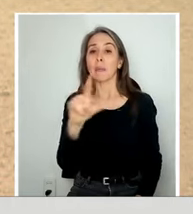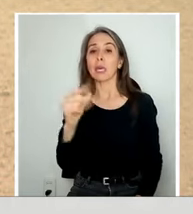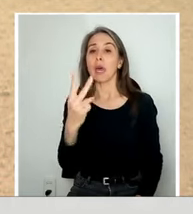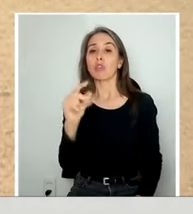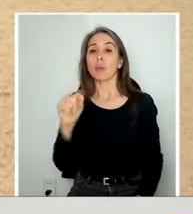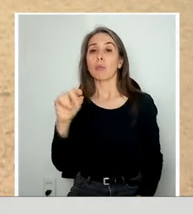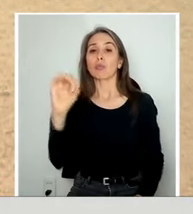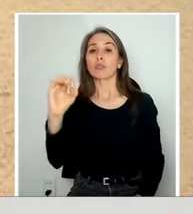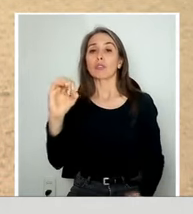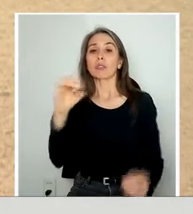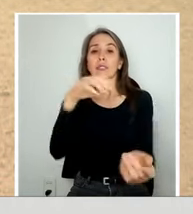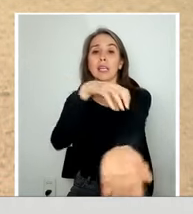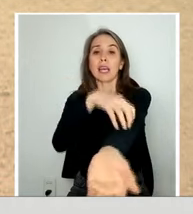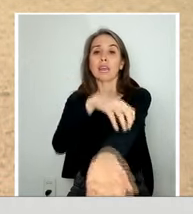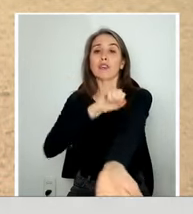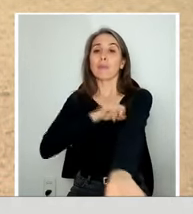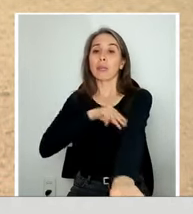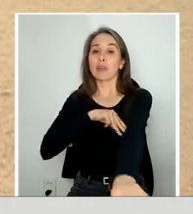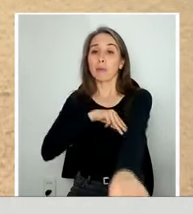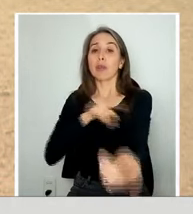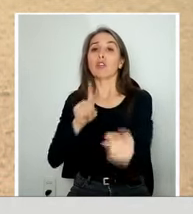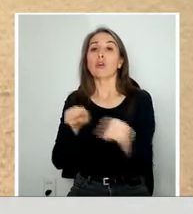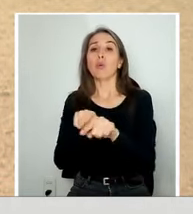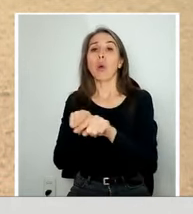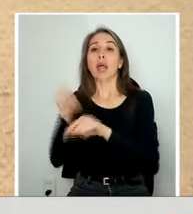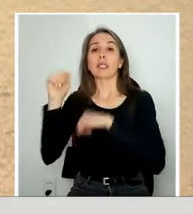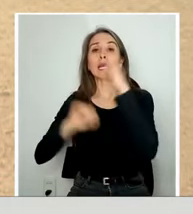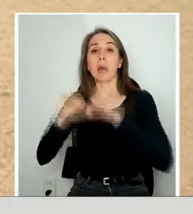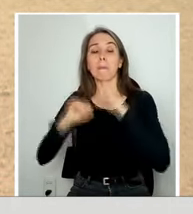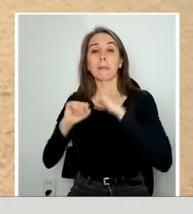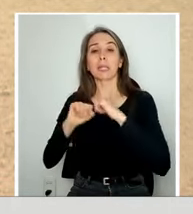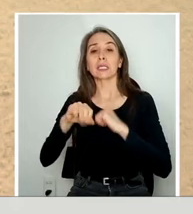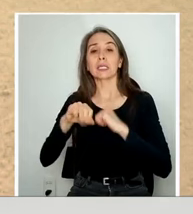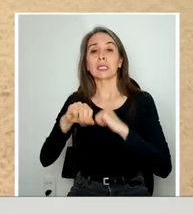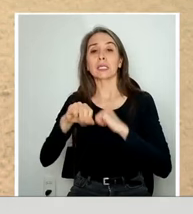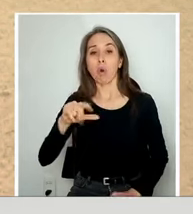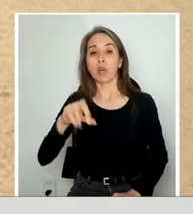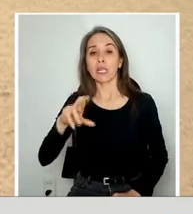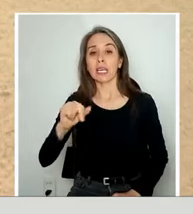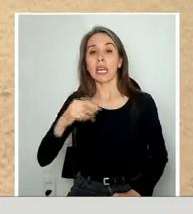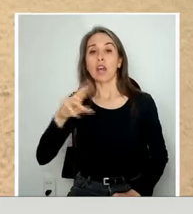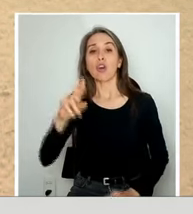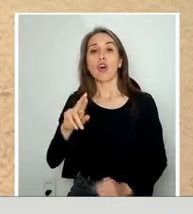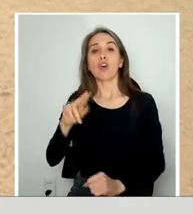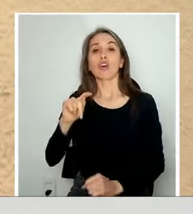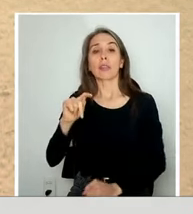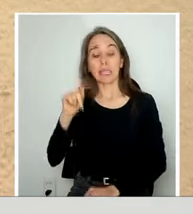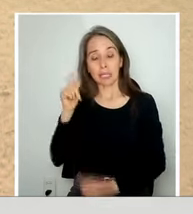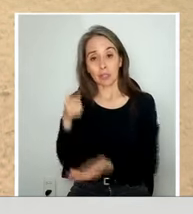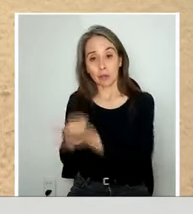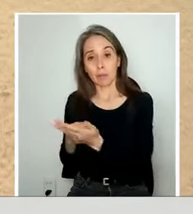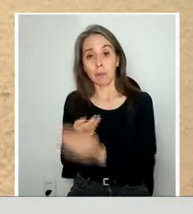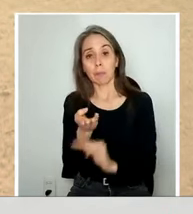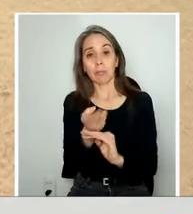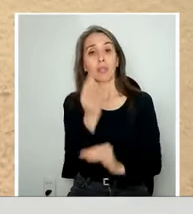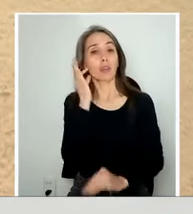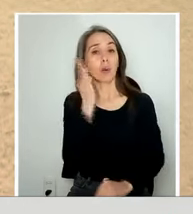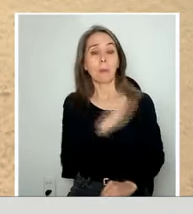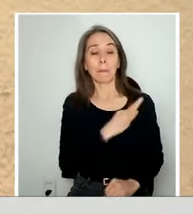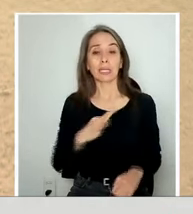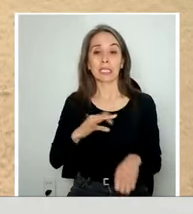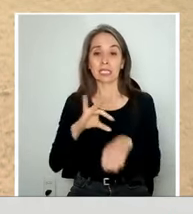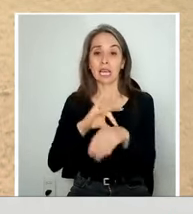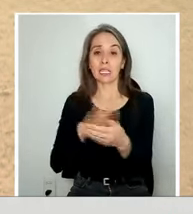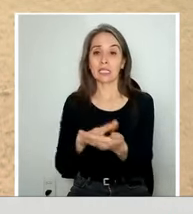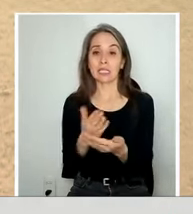de la molinera del Norte por otro lado presidente Solicito a la ministra de salud a que